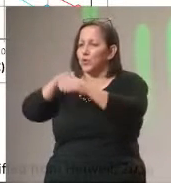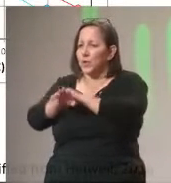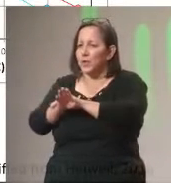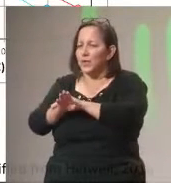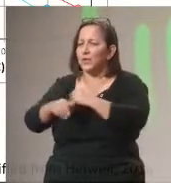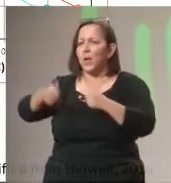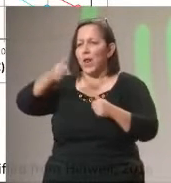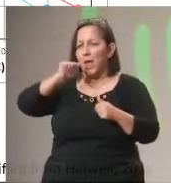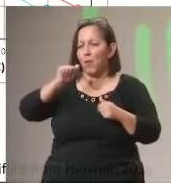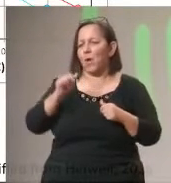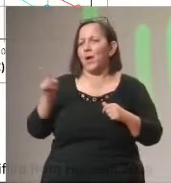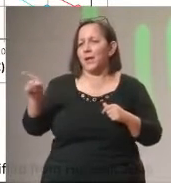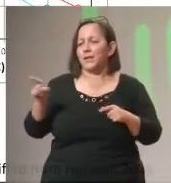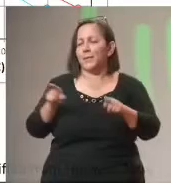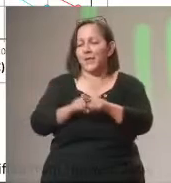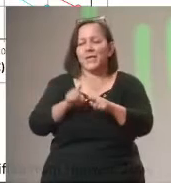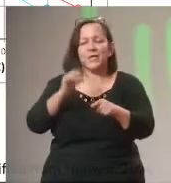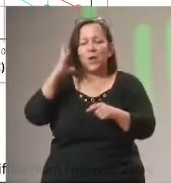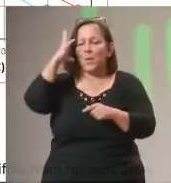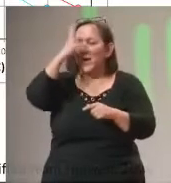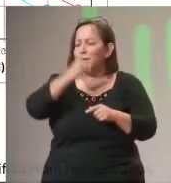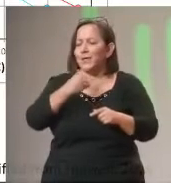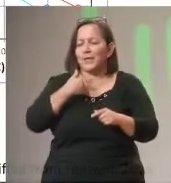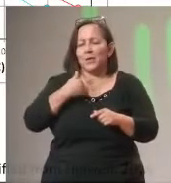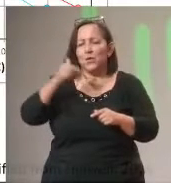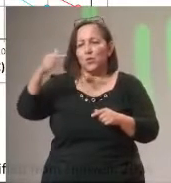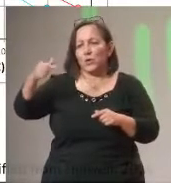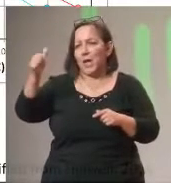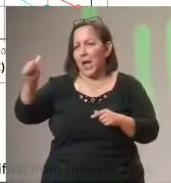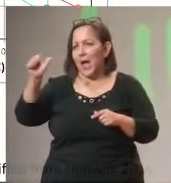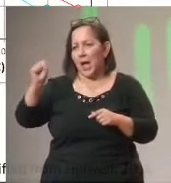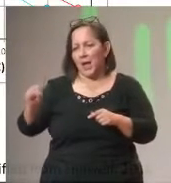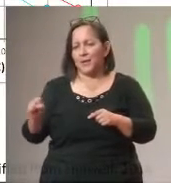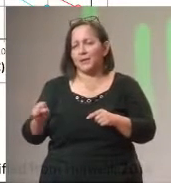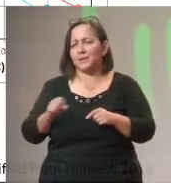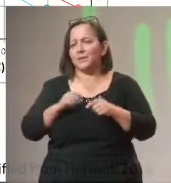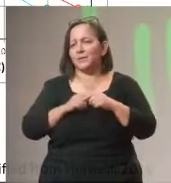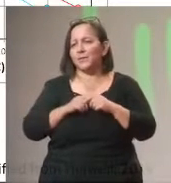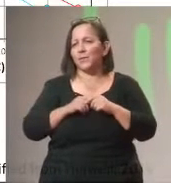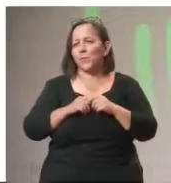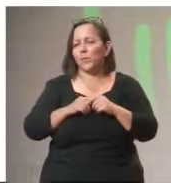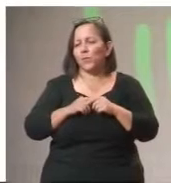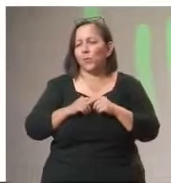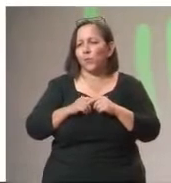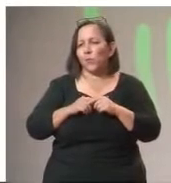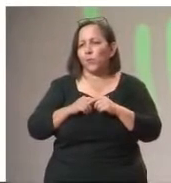acuífero. Y esa es la maravilla que tienen los gases nobles. Entonces,